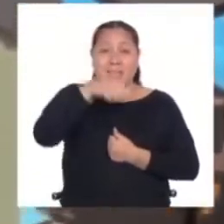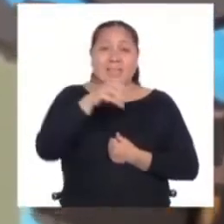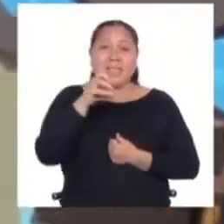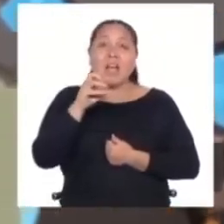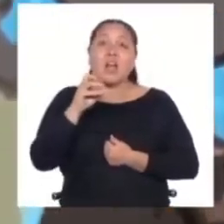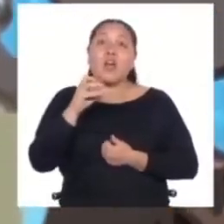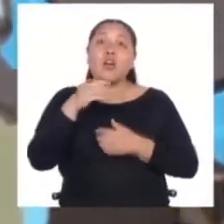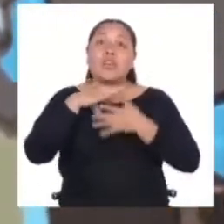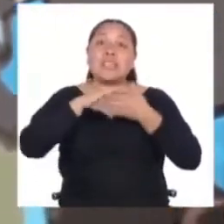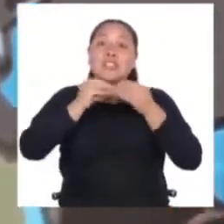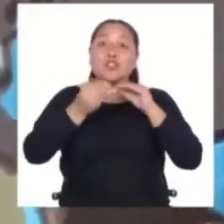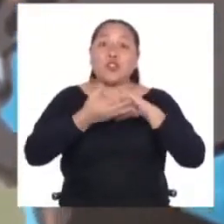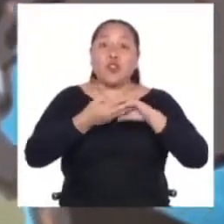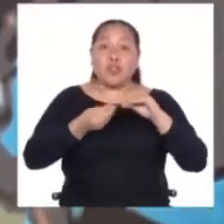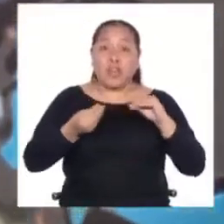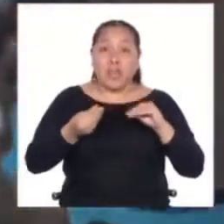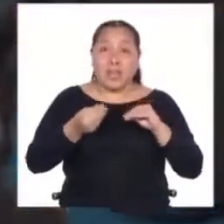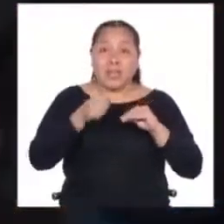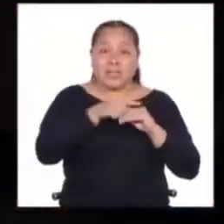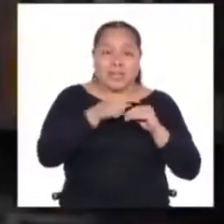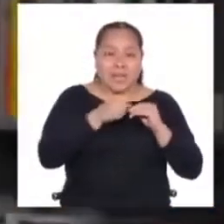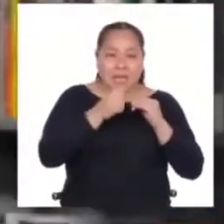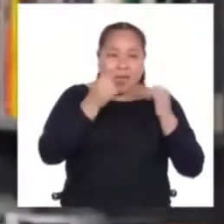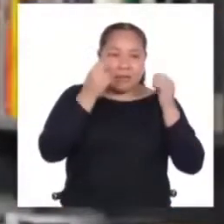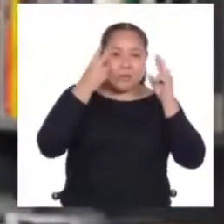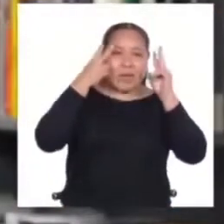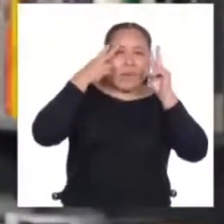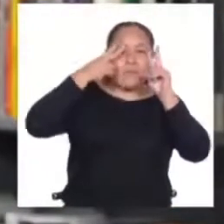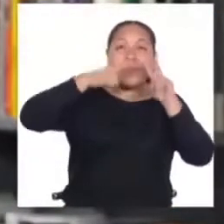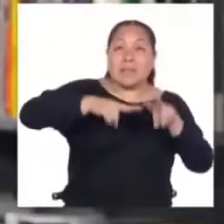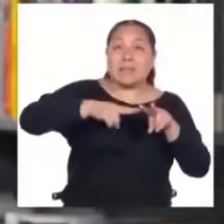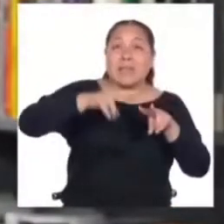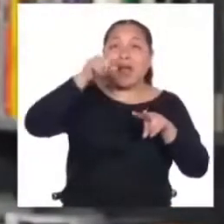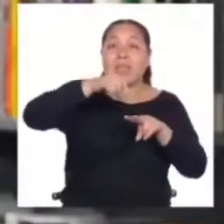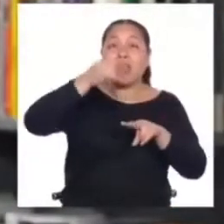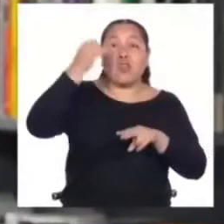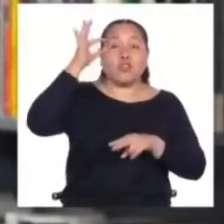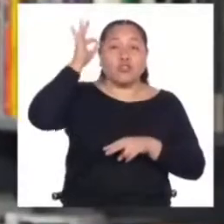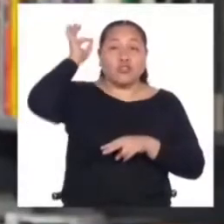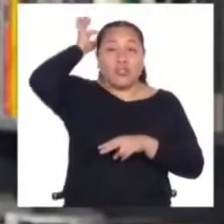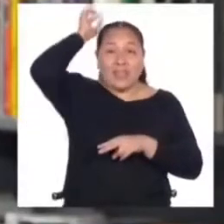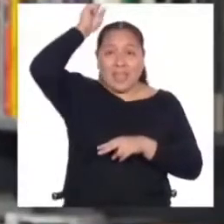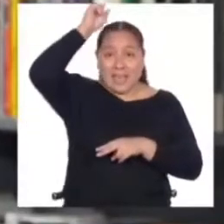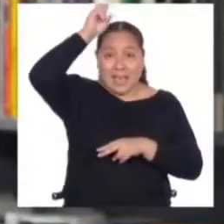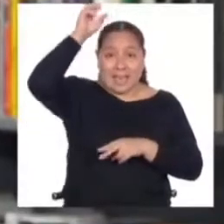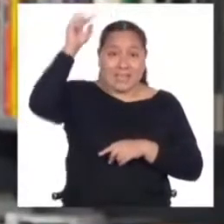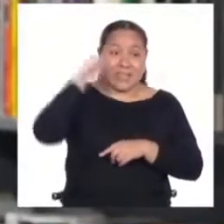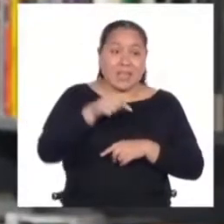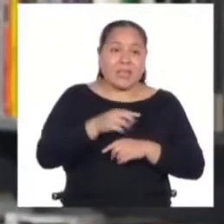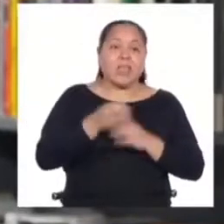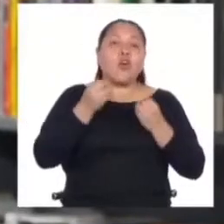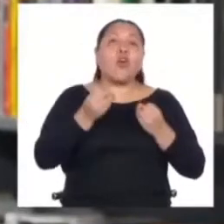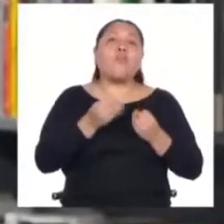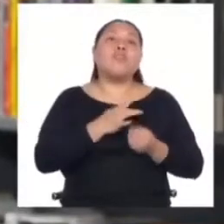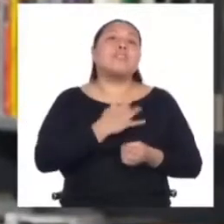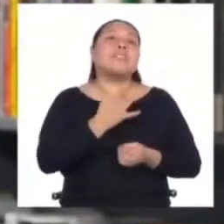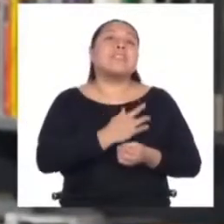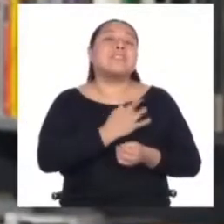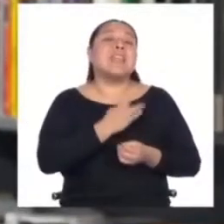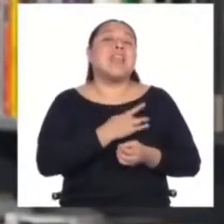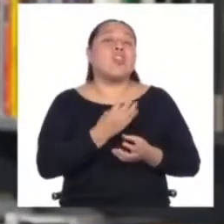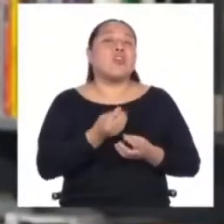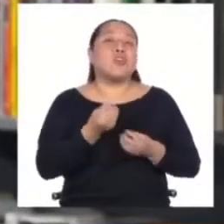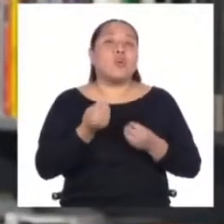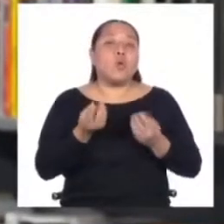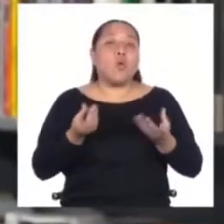crónica es el punto de vista de los incas. El punto de vista, en este caso, de los que perdieron este enfrentamiento